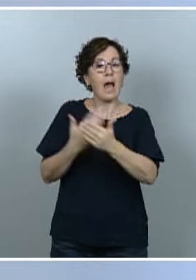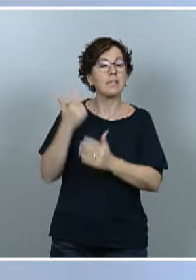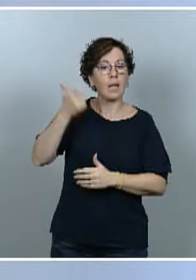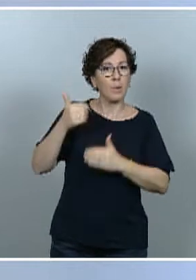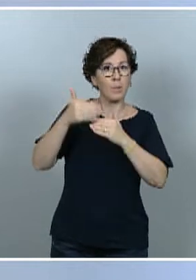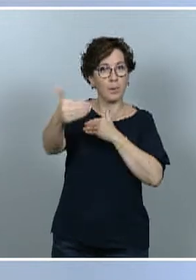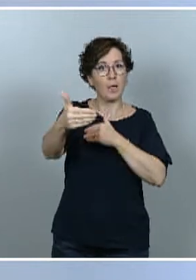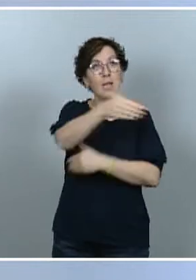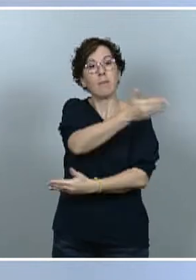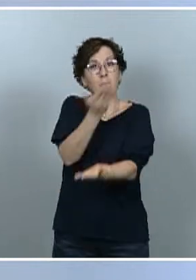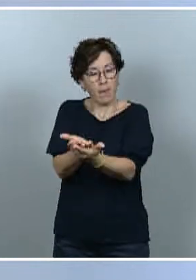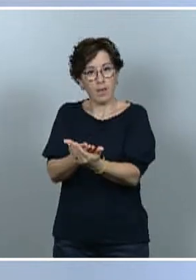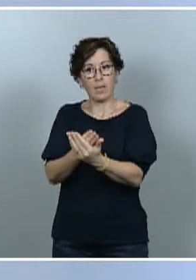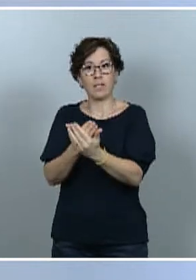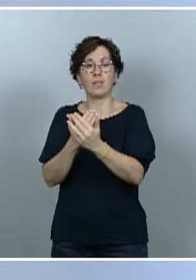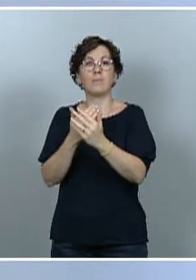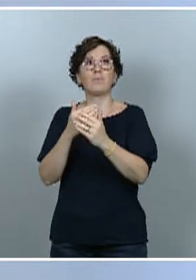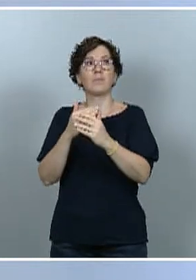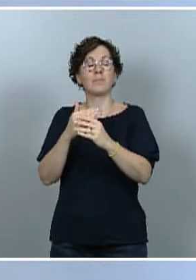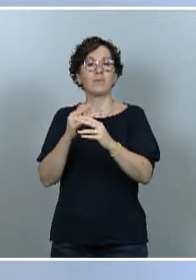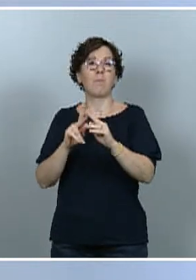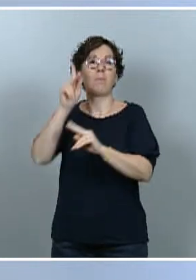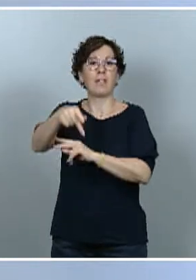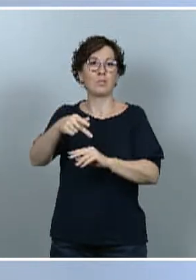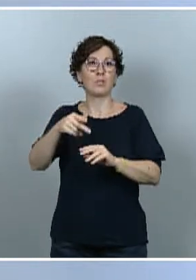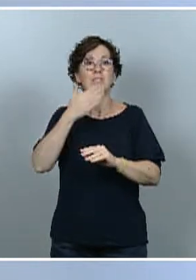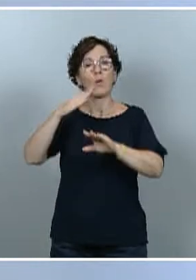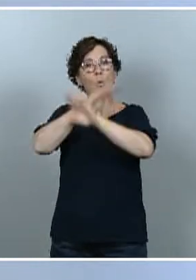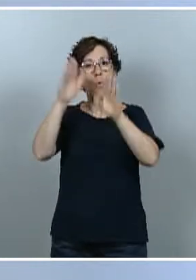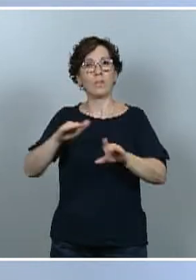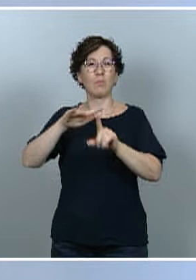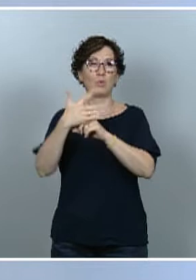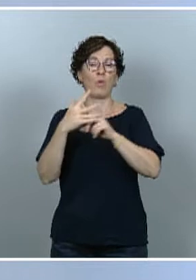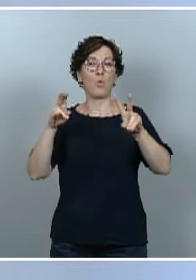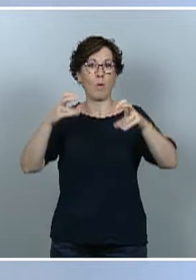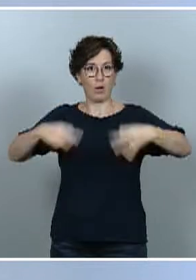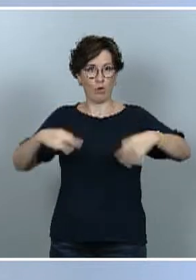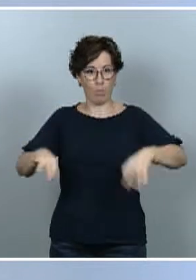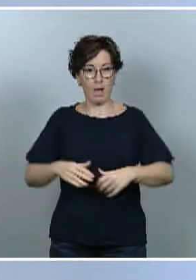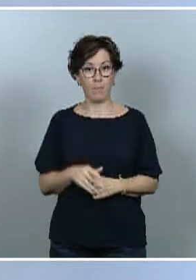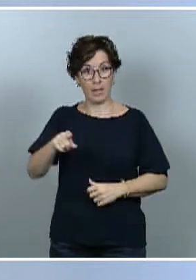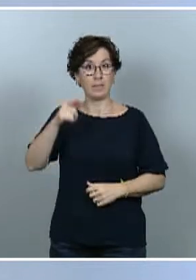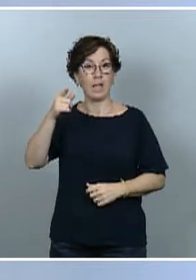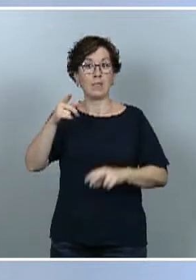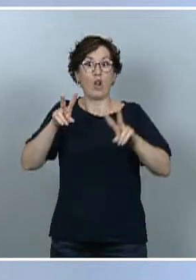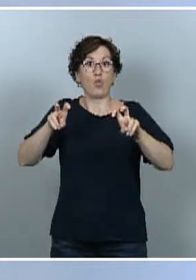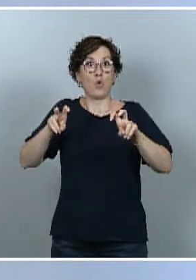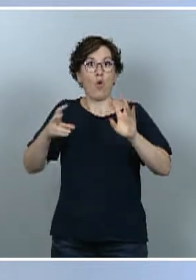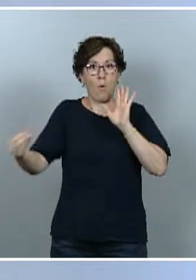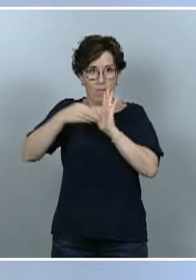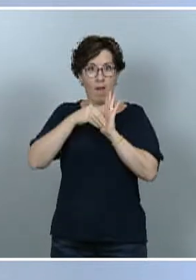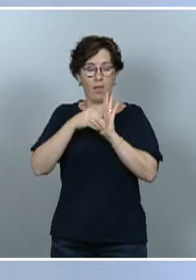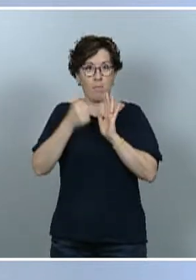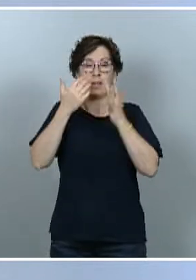a la nueva normalidad. Es la novedad más destacada, la única novedad, pero la novedad más destacada que se incluye en